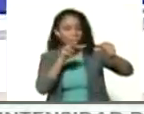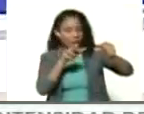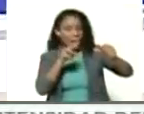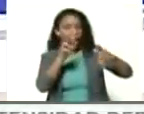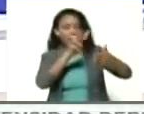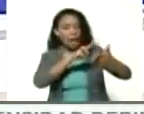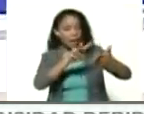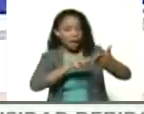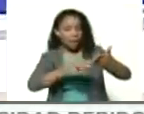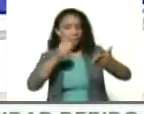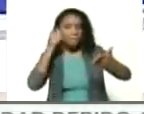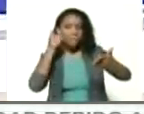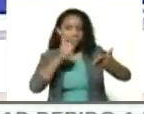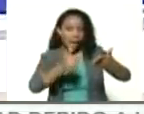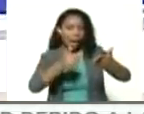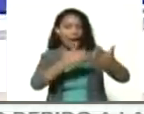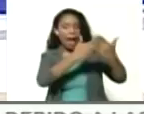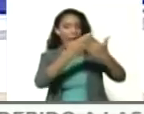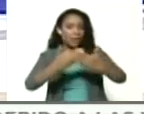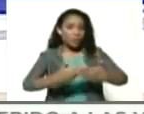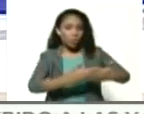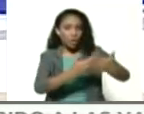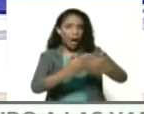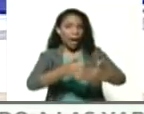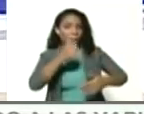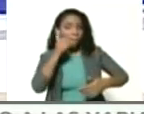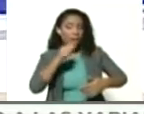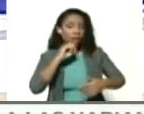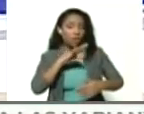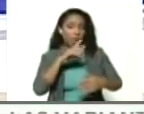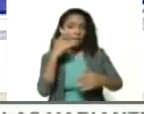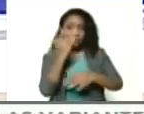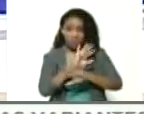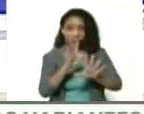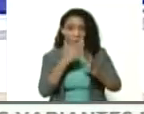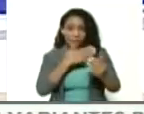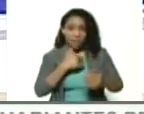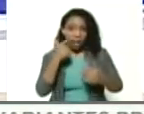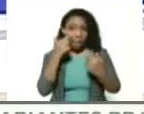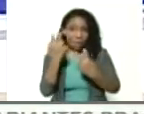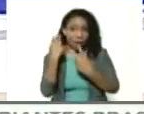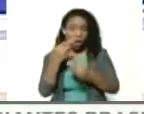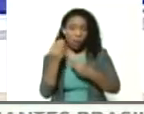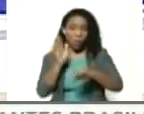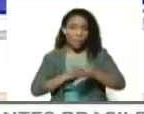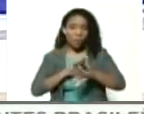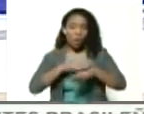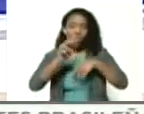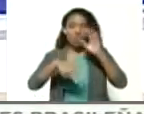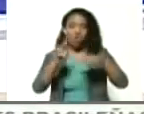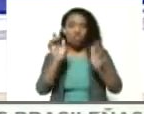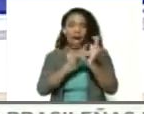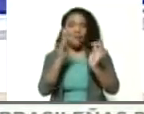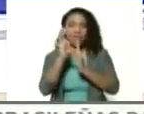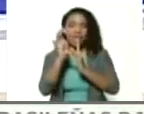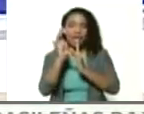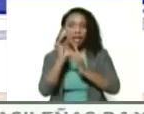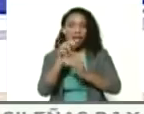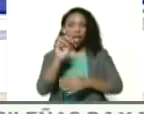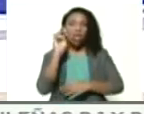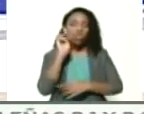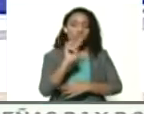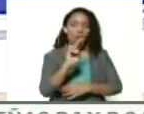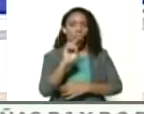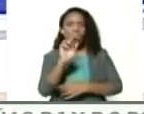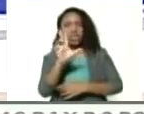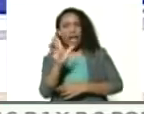bien, estudiarla bien. ¿Tienes el decreto? ¿Quieren ver el decreto? 12 de abril, 2, 3 de la